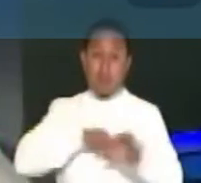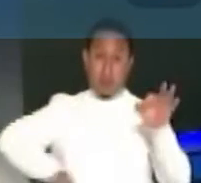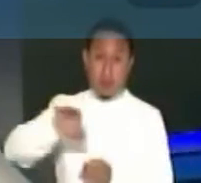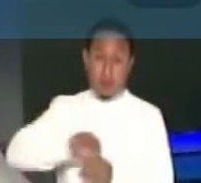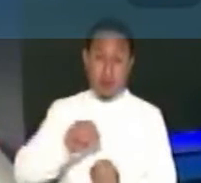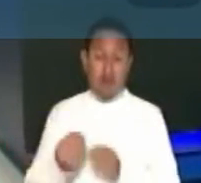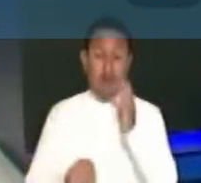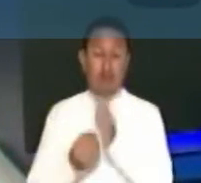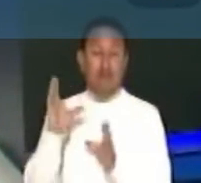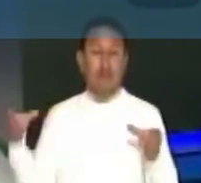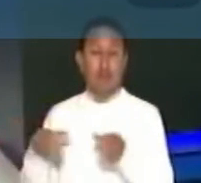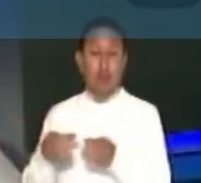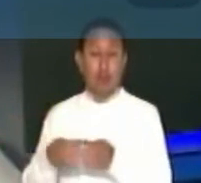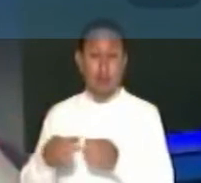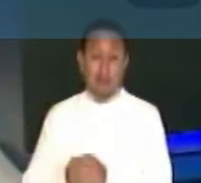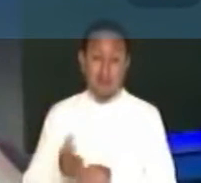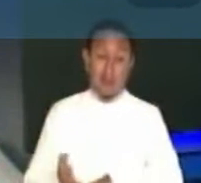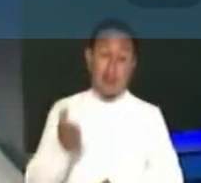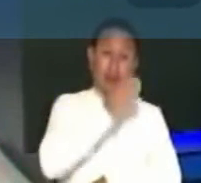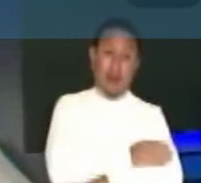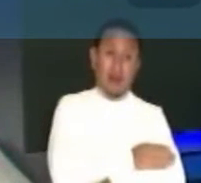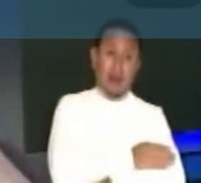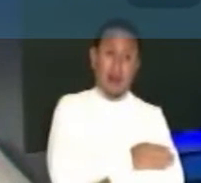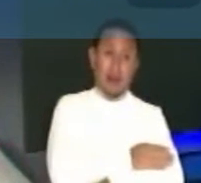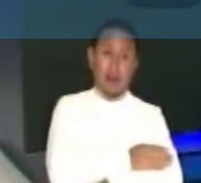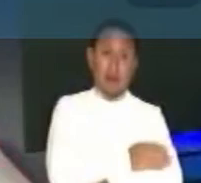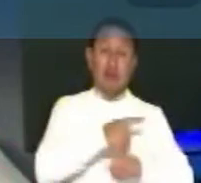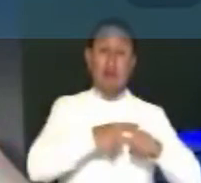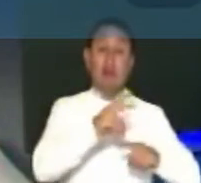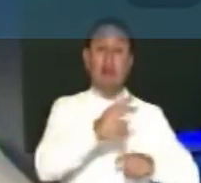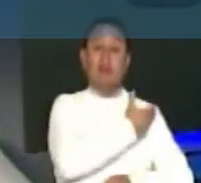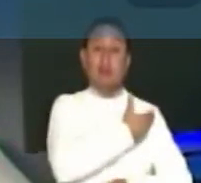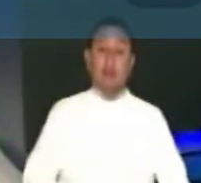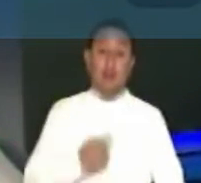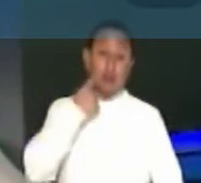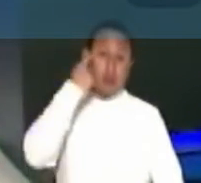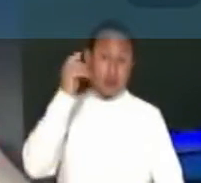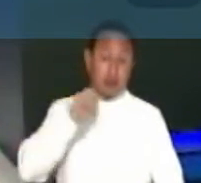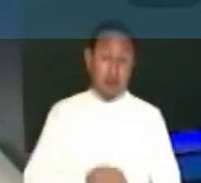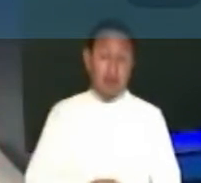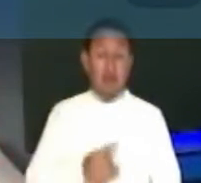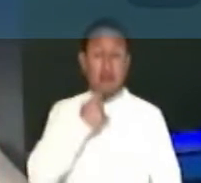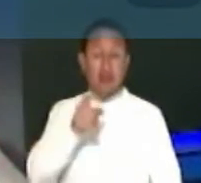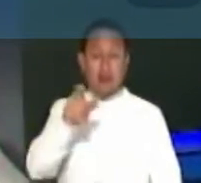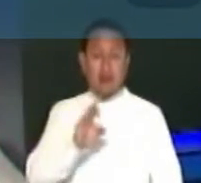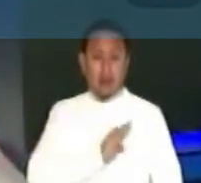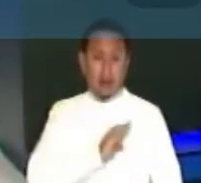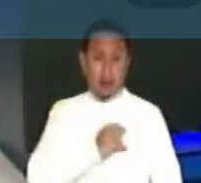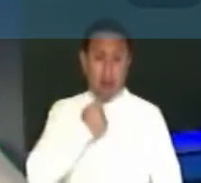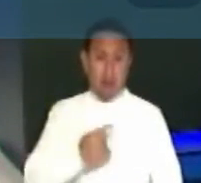fiscal y la creación de una comisión que borre el pasado judicial del expresidente Rafael Correa. Así lo aseguran expertos.